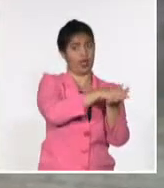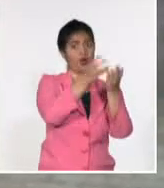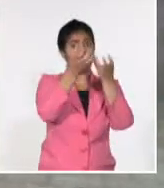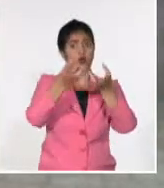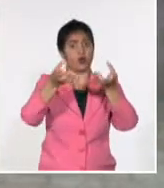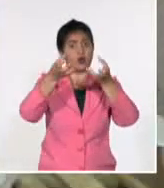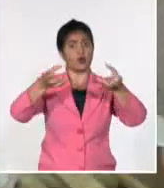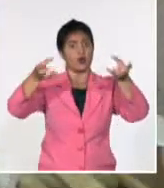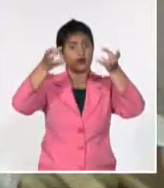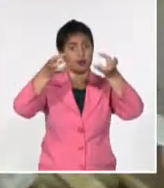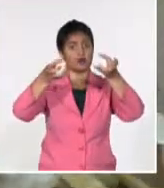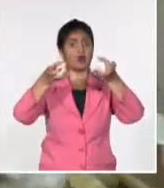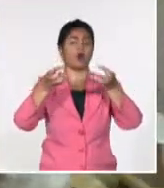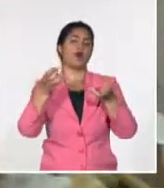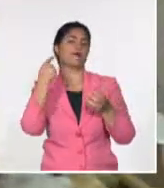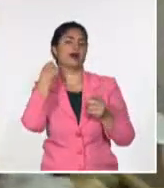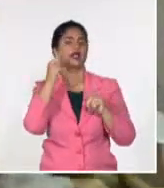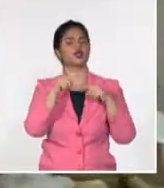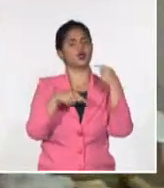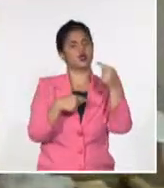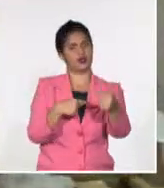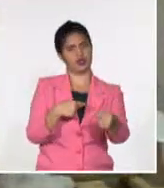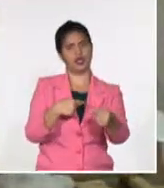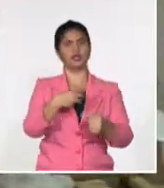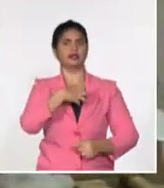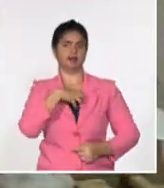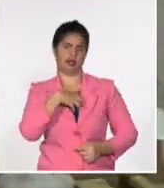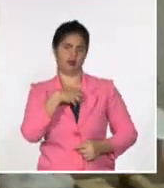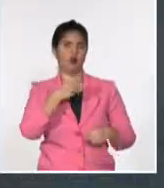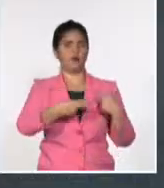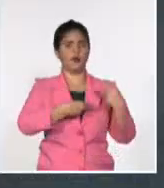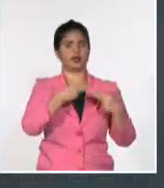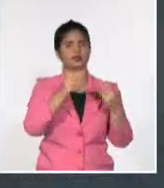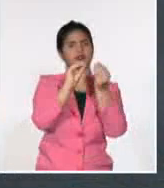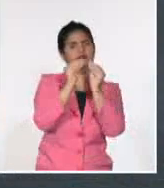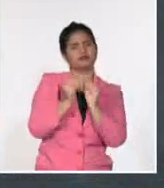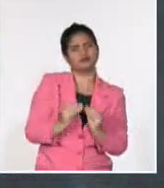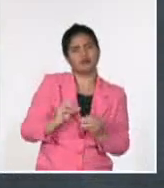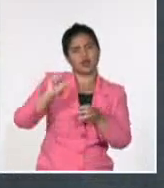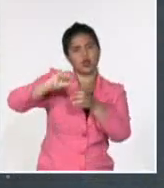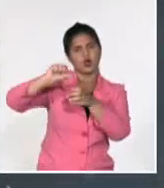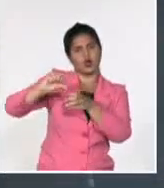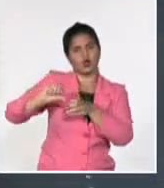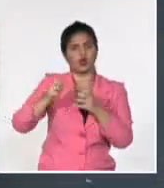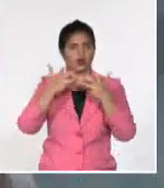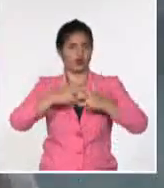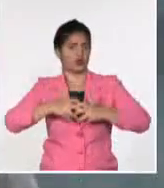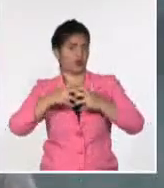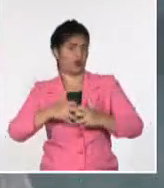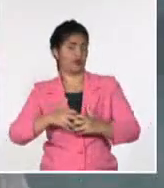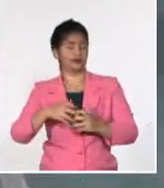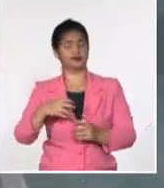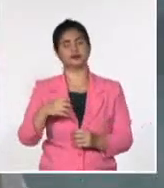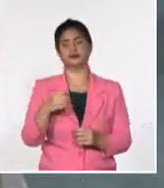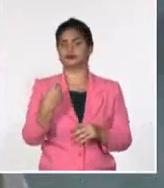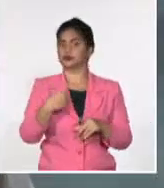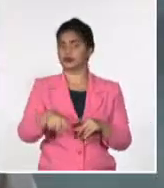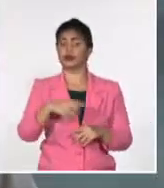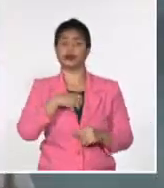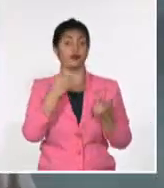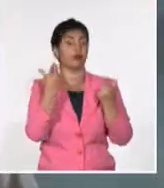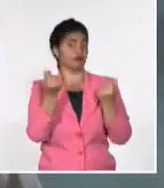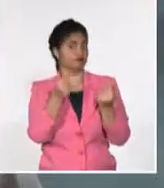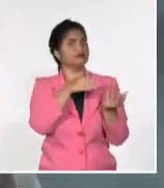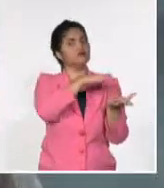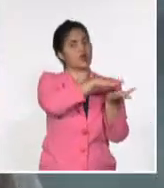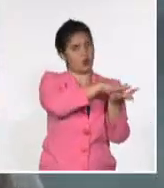mes de mayo, junio, que es uno de los temas que siempre nos golpeó mucho. Y también financieramente tenemos los flujos financieros para poder